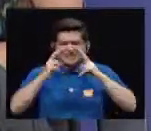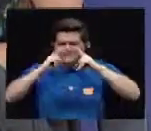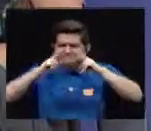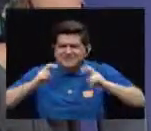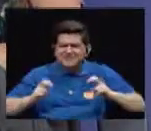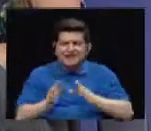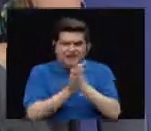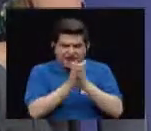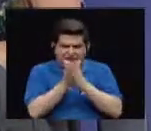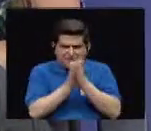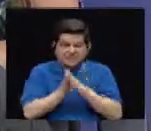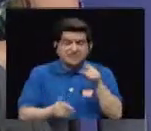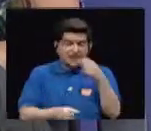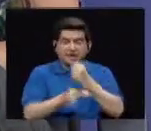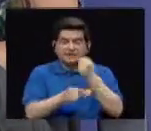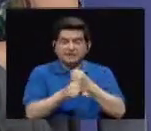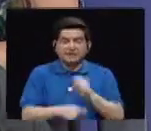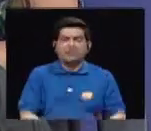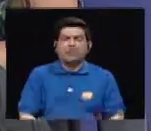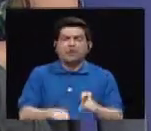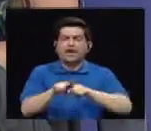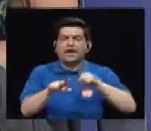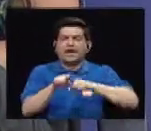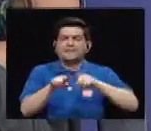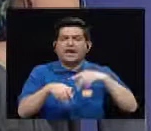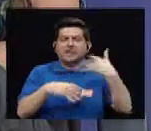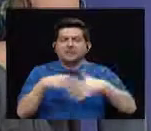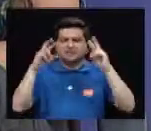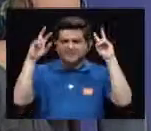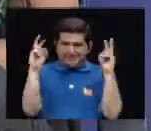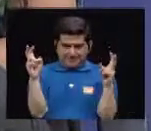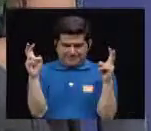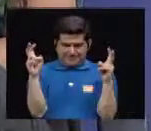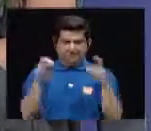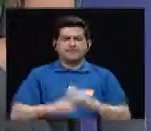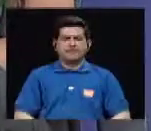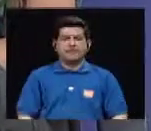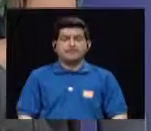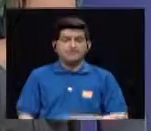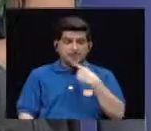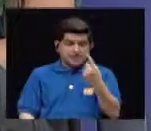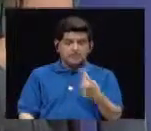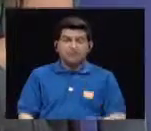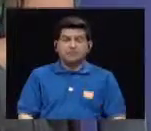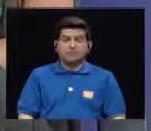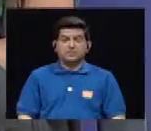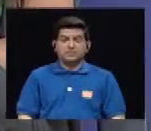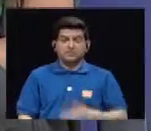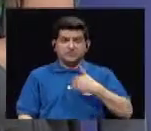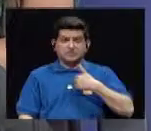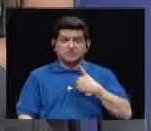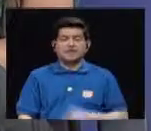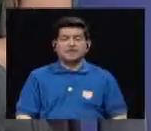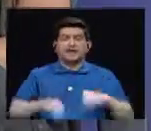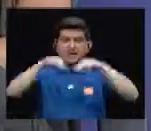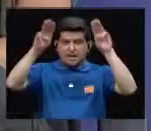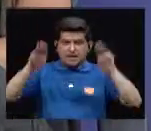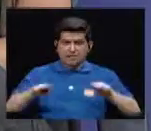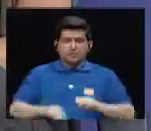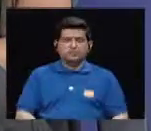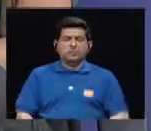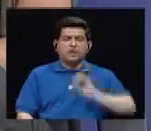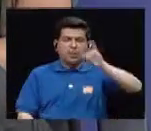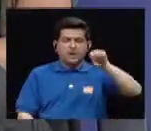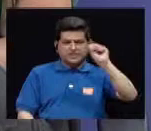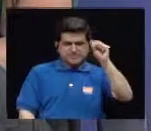y aprovechamos que hiciste esta producción, Hermanos de Sangre, que de paso, digámoslo, está en el Museo Juan Santamaría,